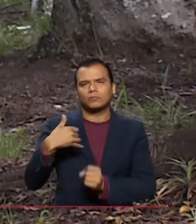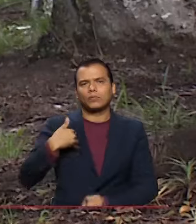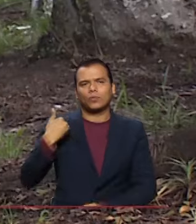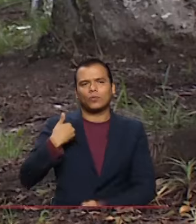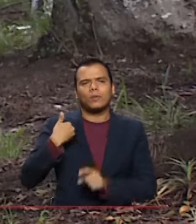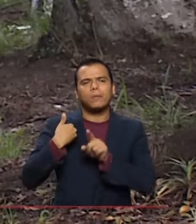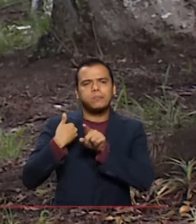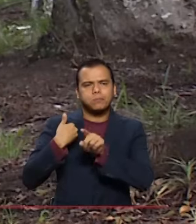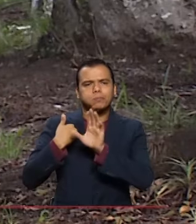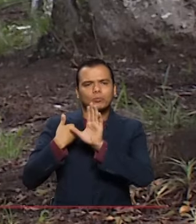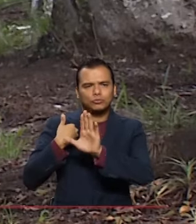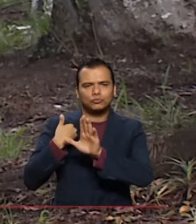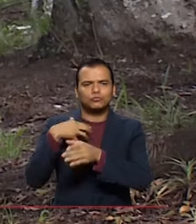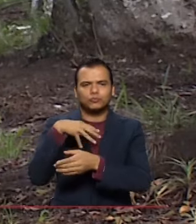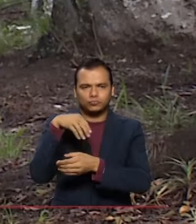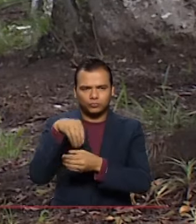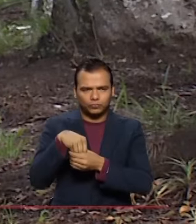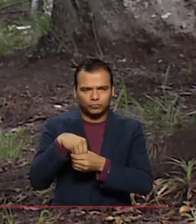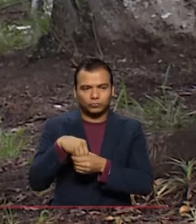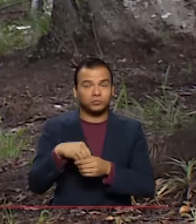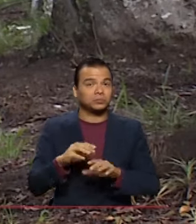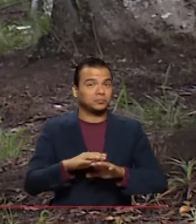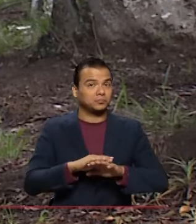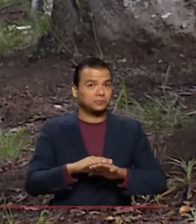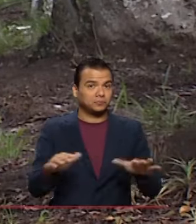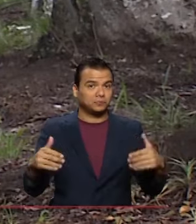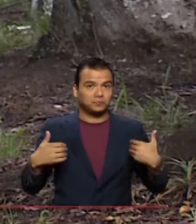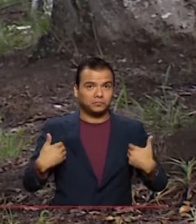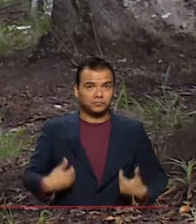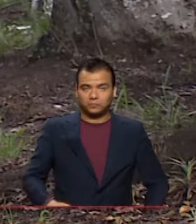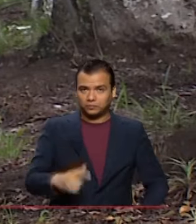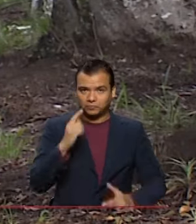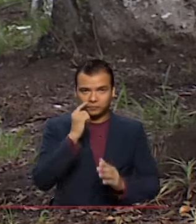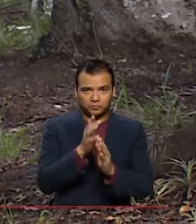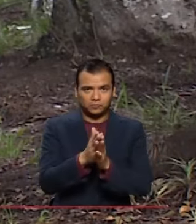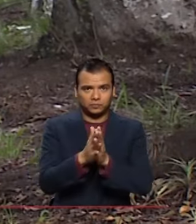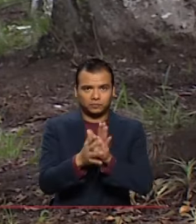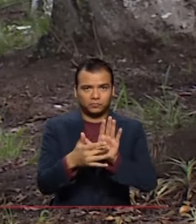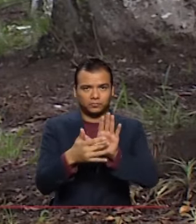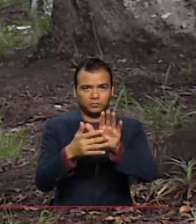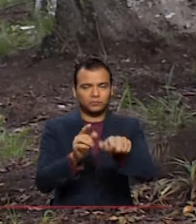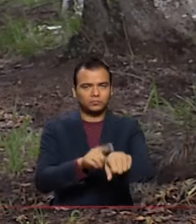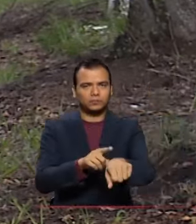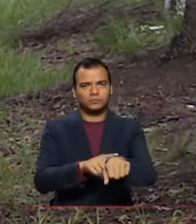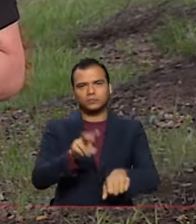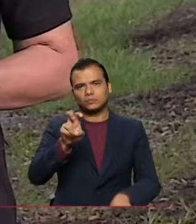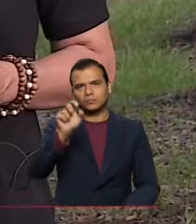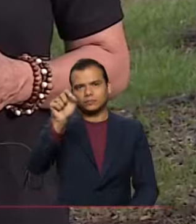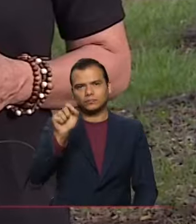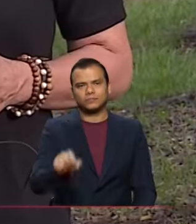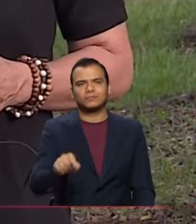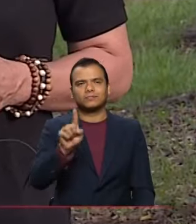especializado para menores de edad. Esa pues la información que tenemos a esta hora de la mañana, 7:11 minutos.